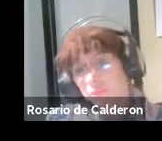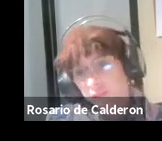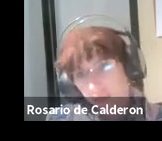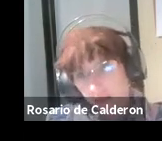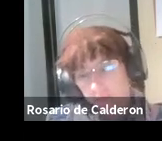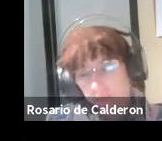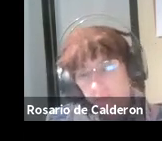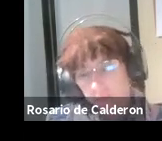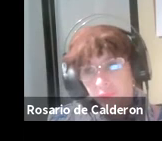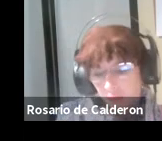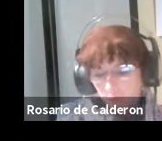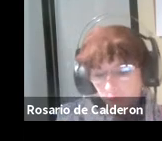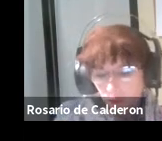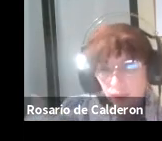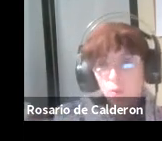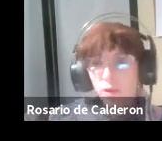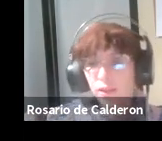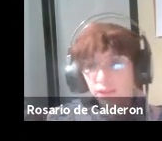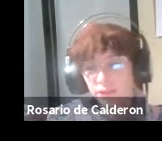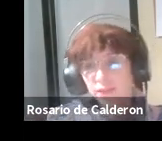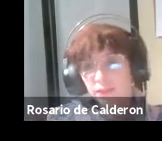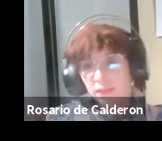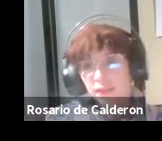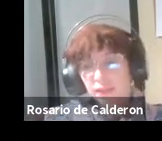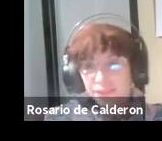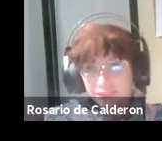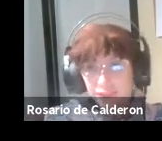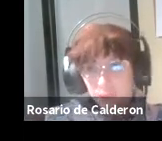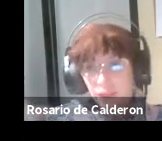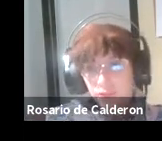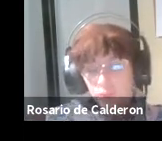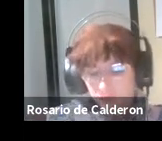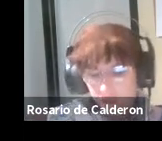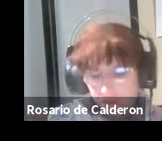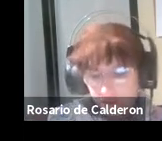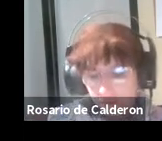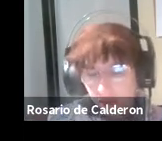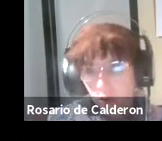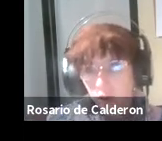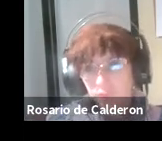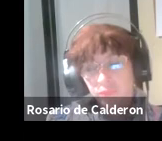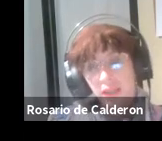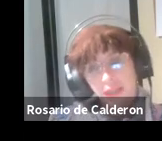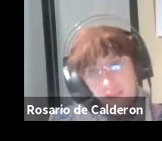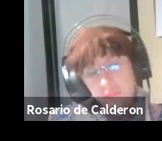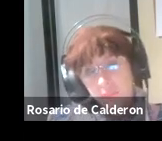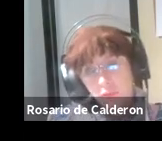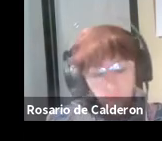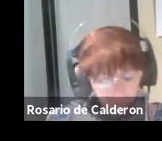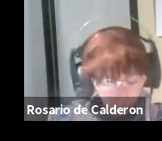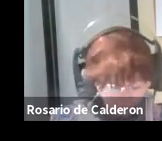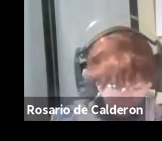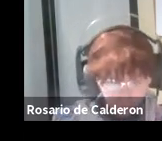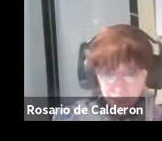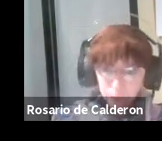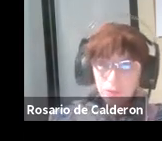visceral que vamos a tocar cada una de estas discapacidades durante el taller de hoy y también por